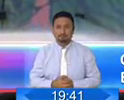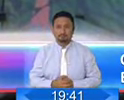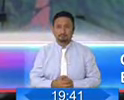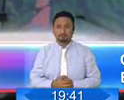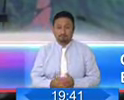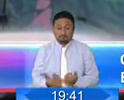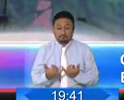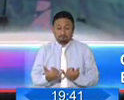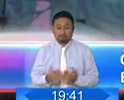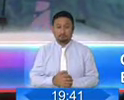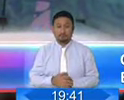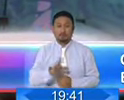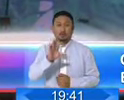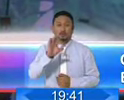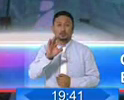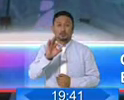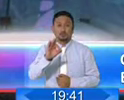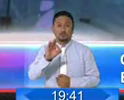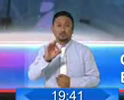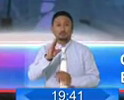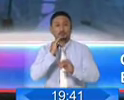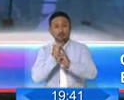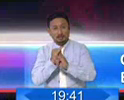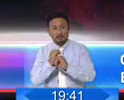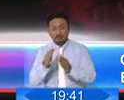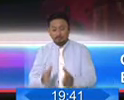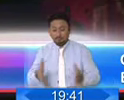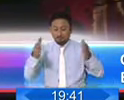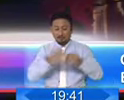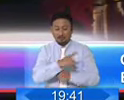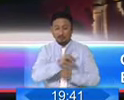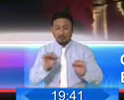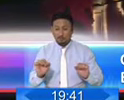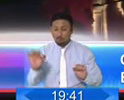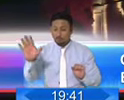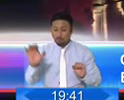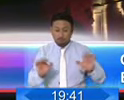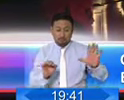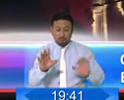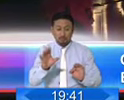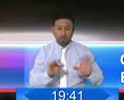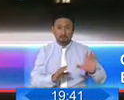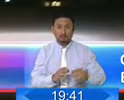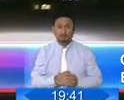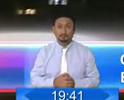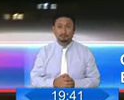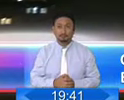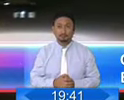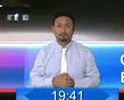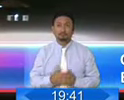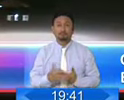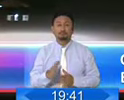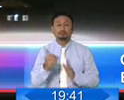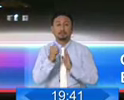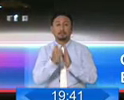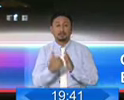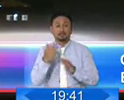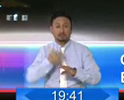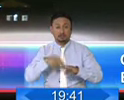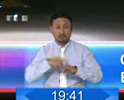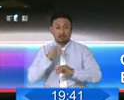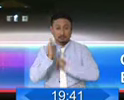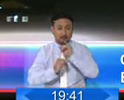En esta ocasión serán 9 edificaciones patrimoniales que iluminarán sus fachadas con estas obras de arte diseñadas por artistas nacionales